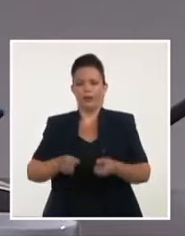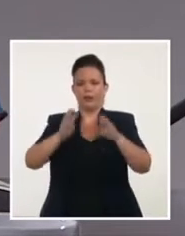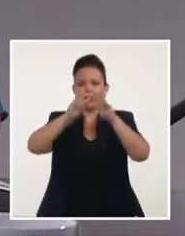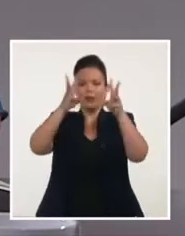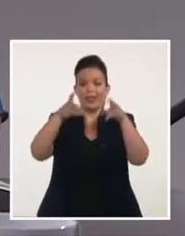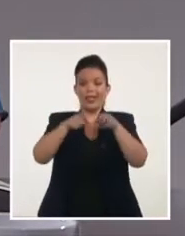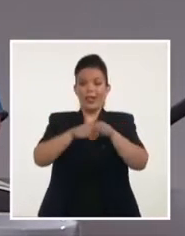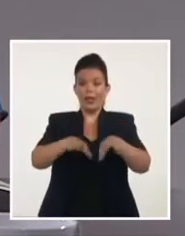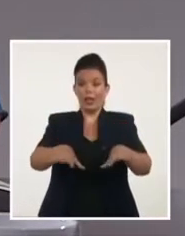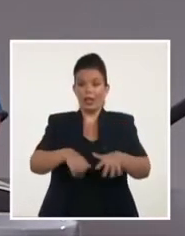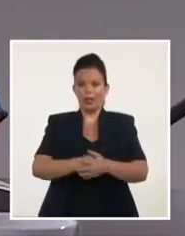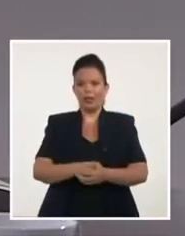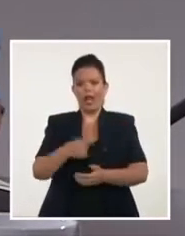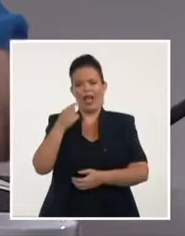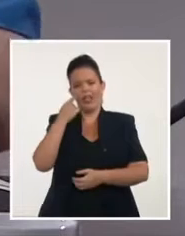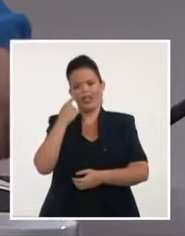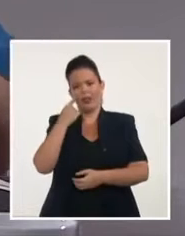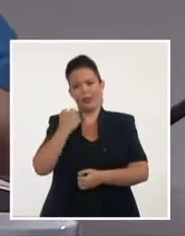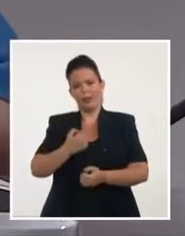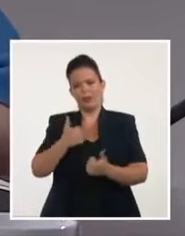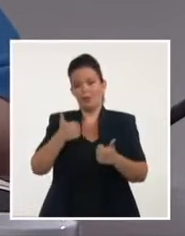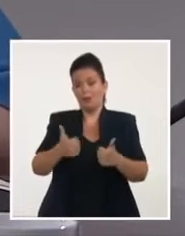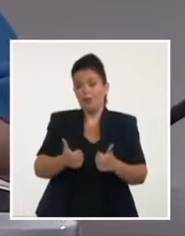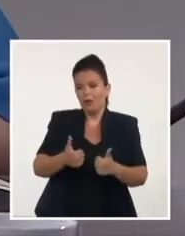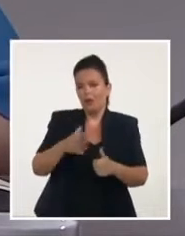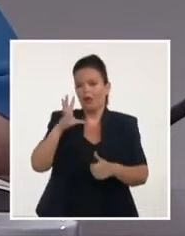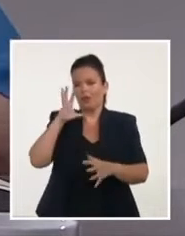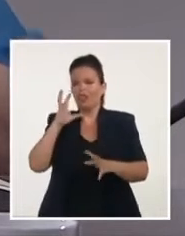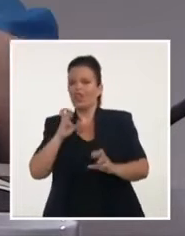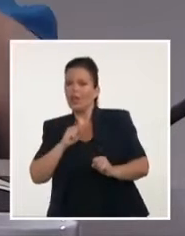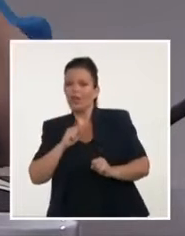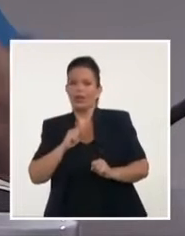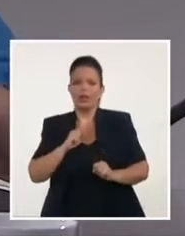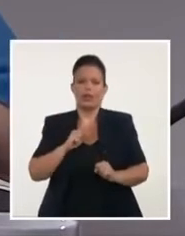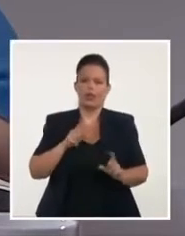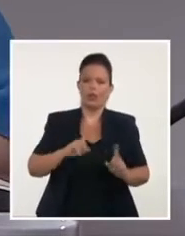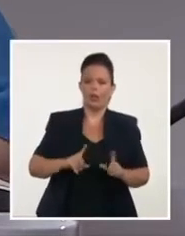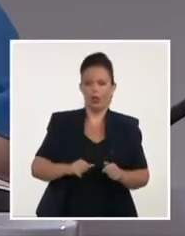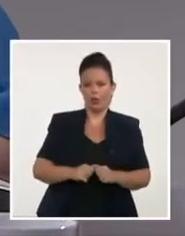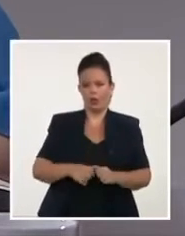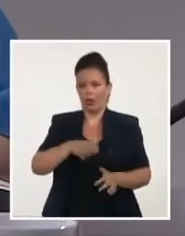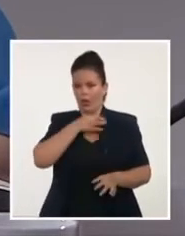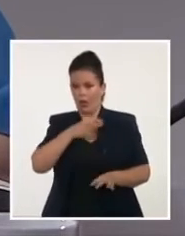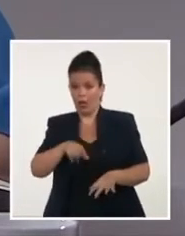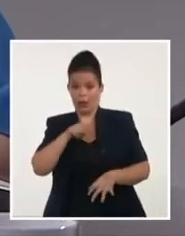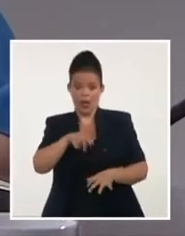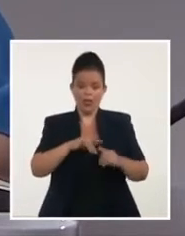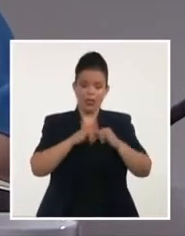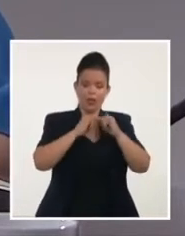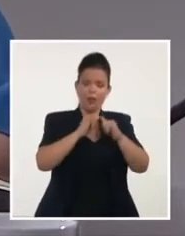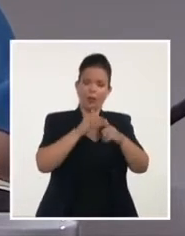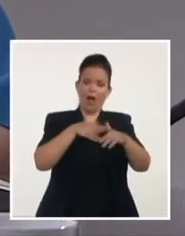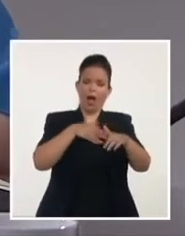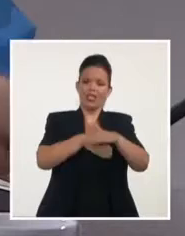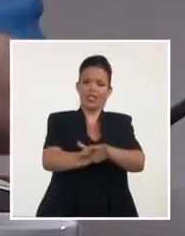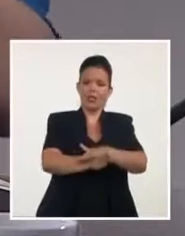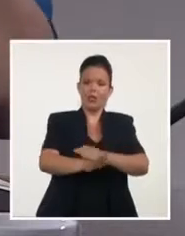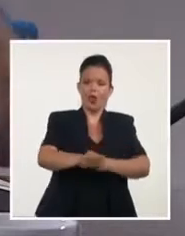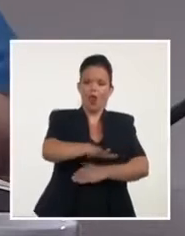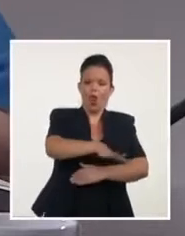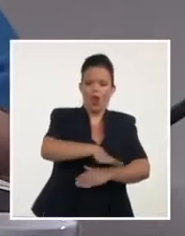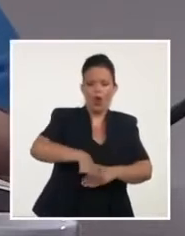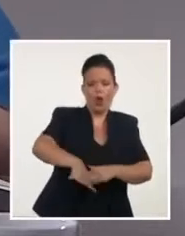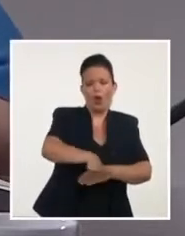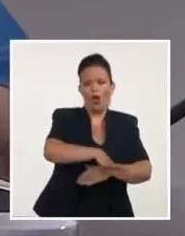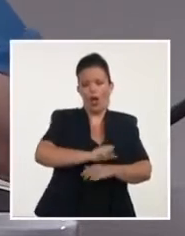las escalas. O sea, hay una escala que es local, que usted puede tener muy blindada, ¿verdad? Puedes